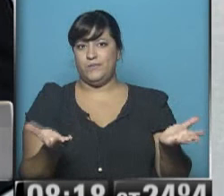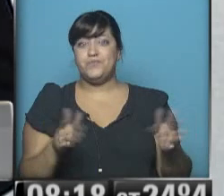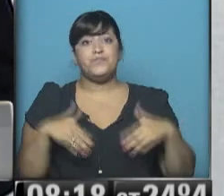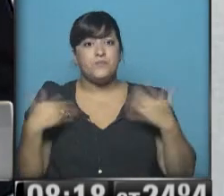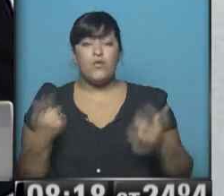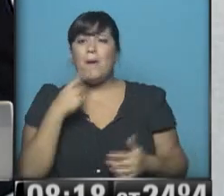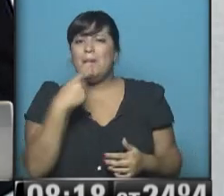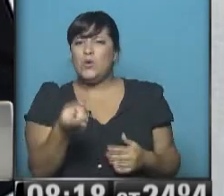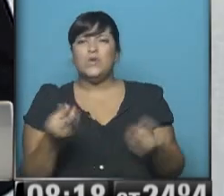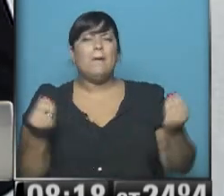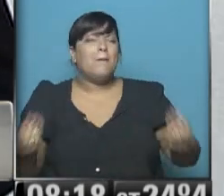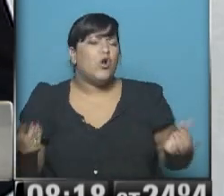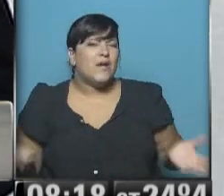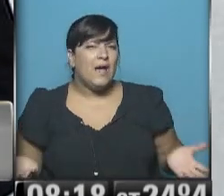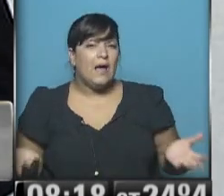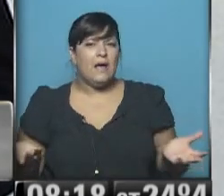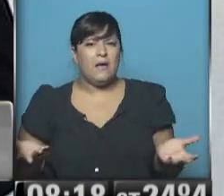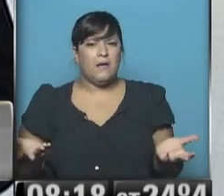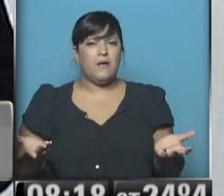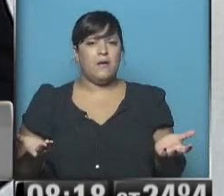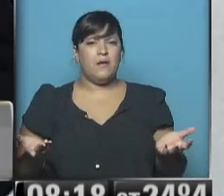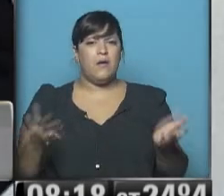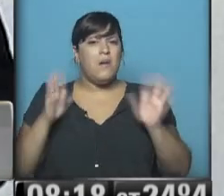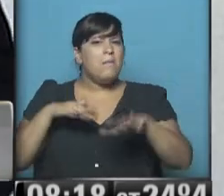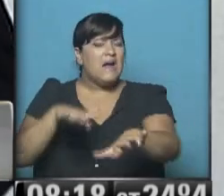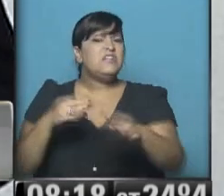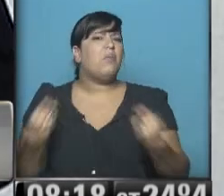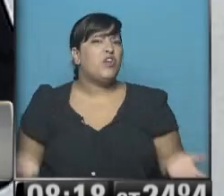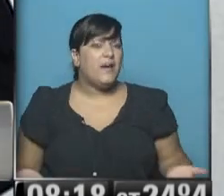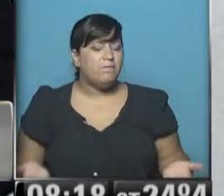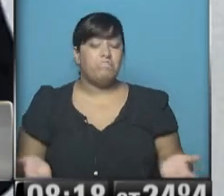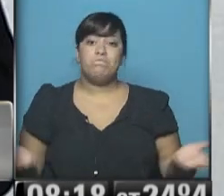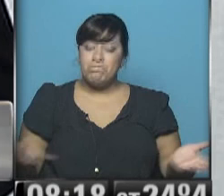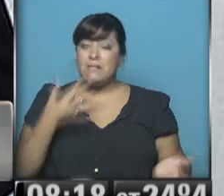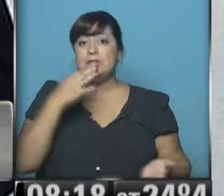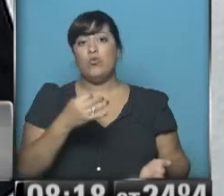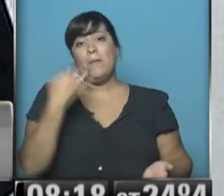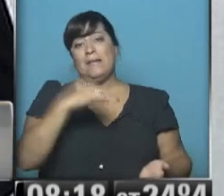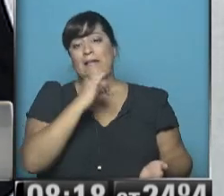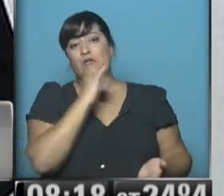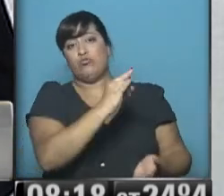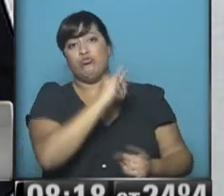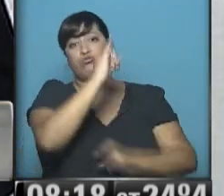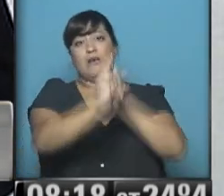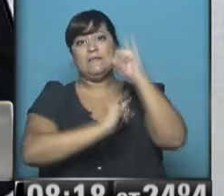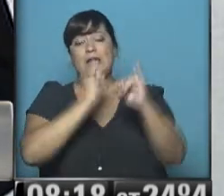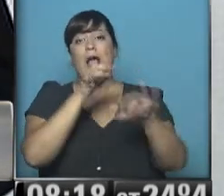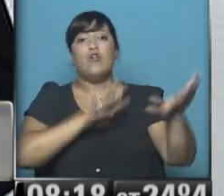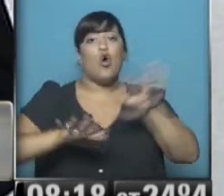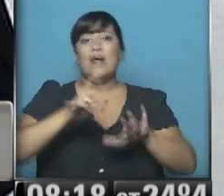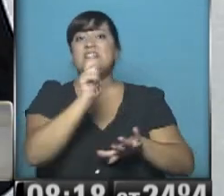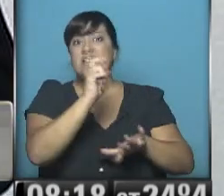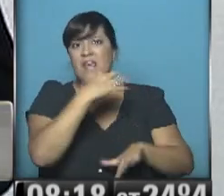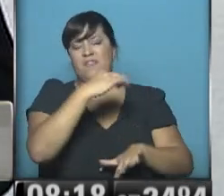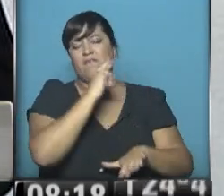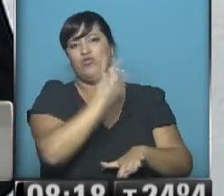por qué se realiza esta movilización seguramente lo tendrán que explicar los organizadores pero